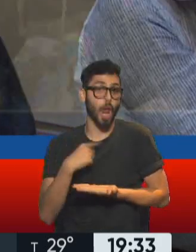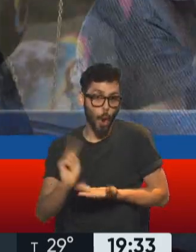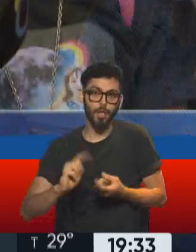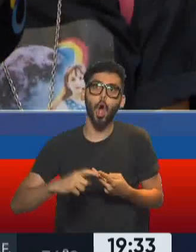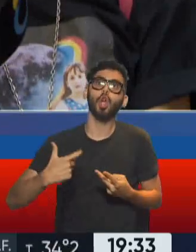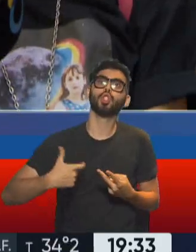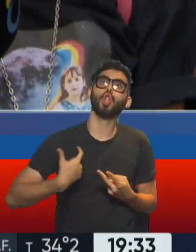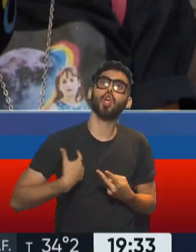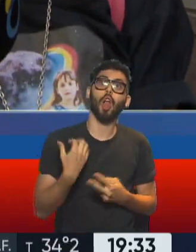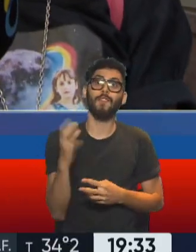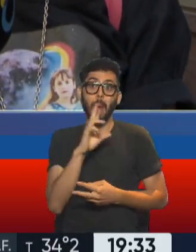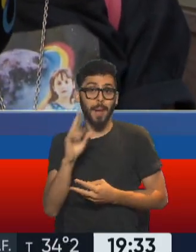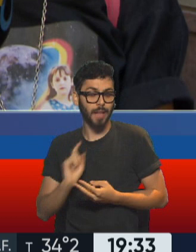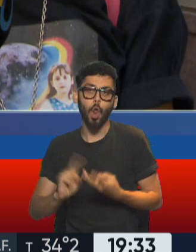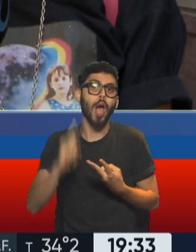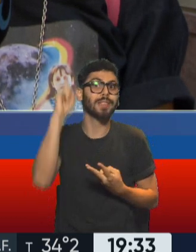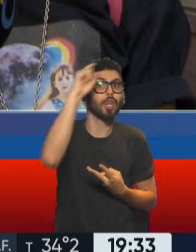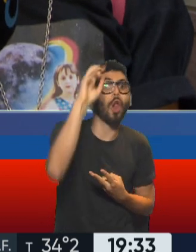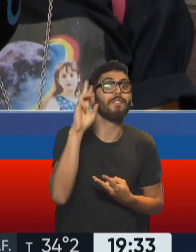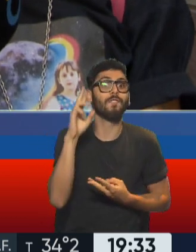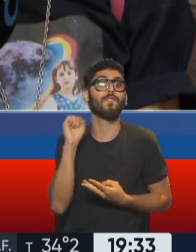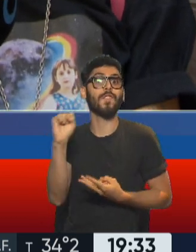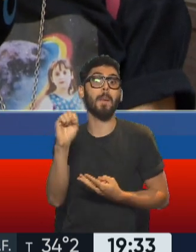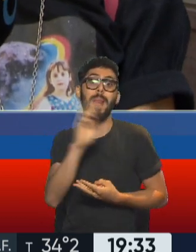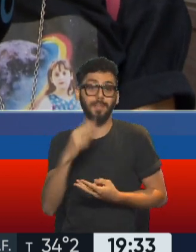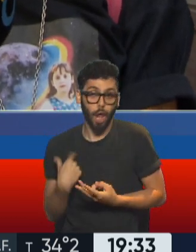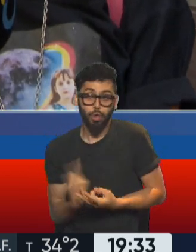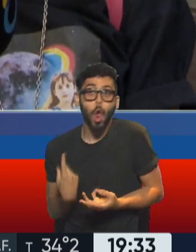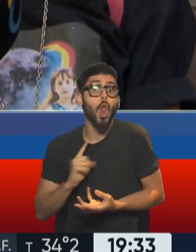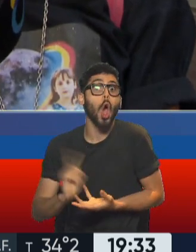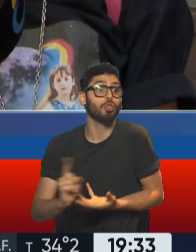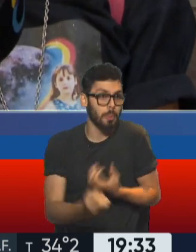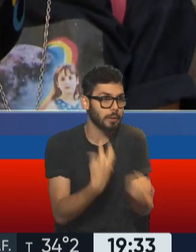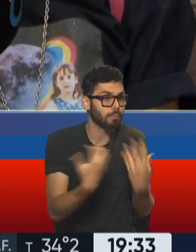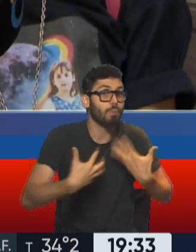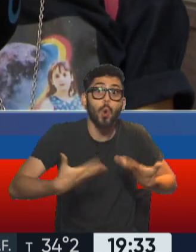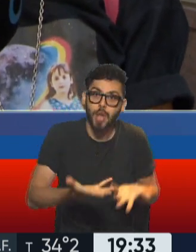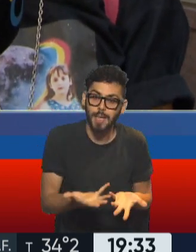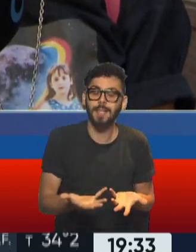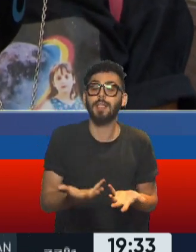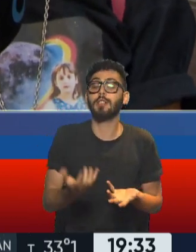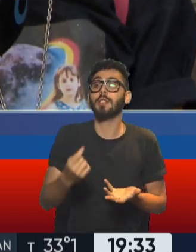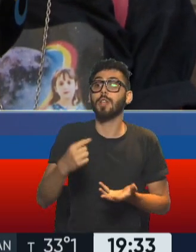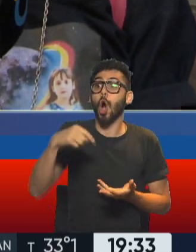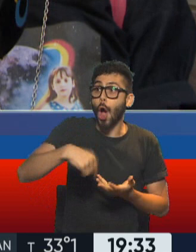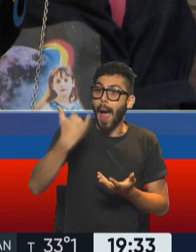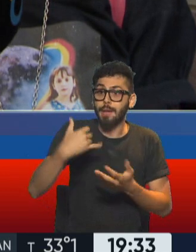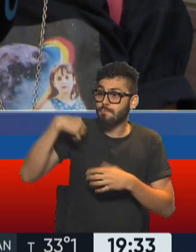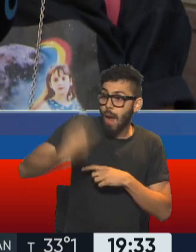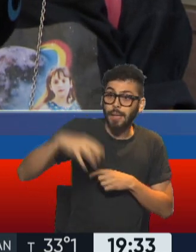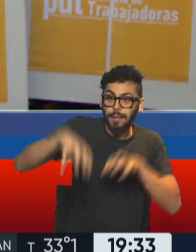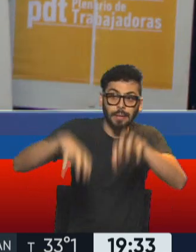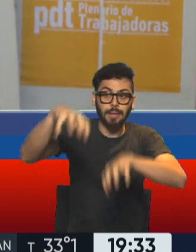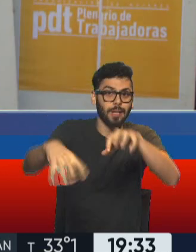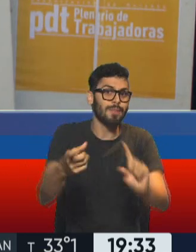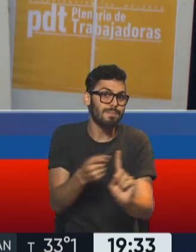sociólogas feministas, ni psicólogas feministas, pero hay un montón y hoy en día está mucho más al alcance, pero siempre acompañadas